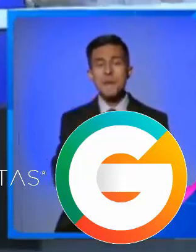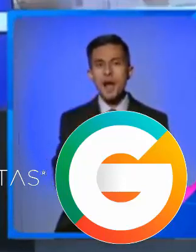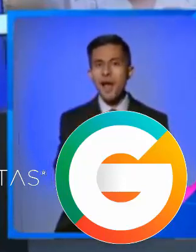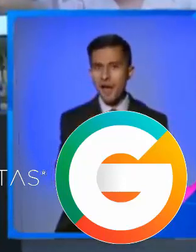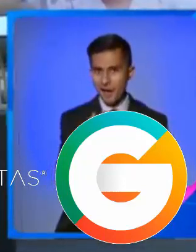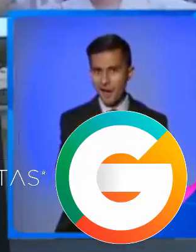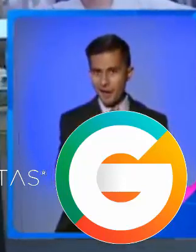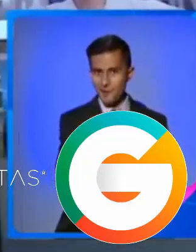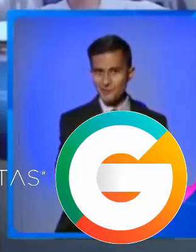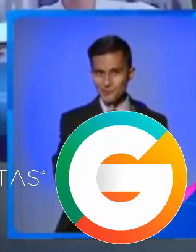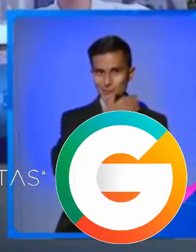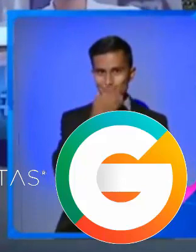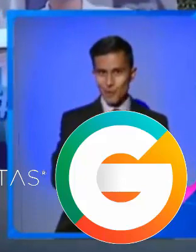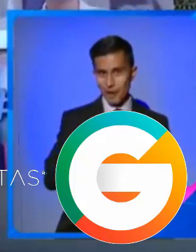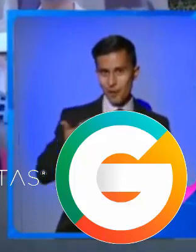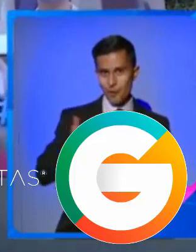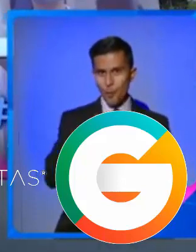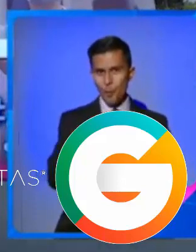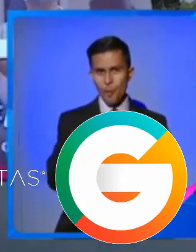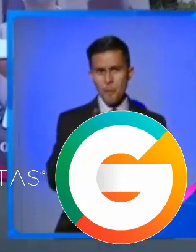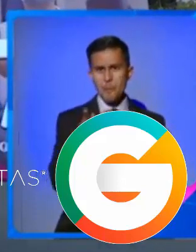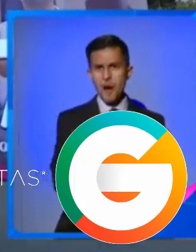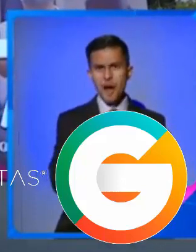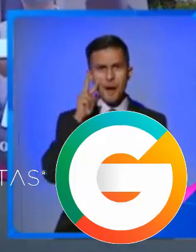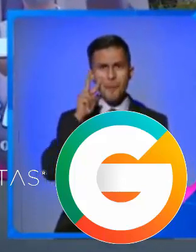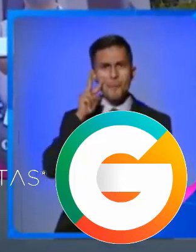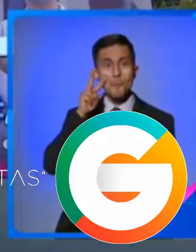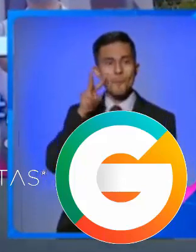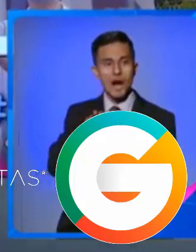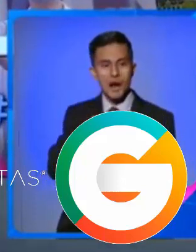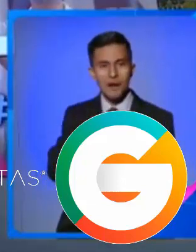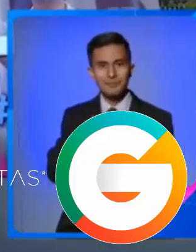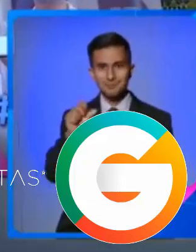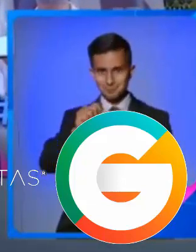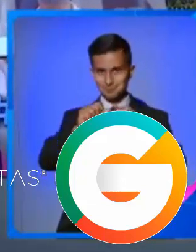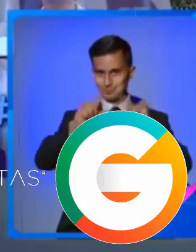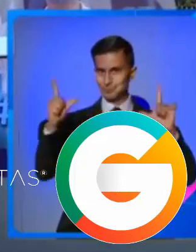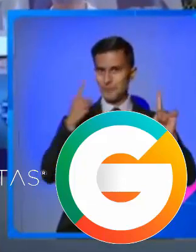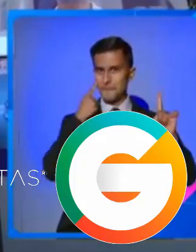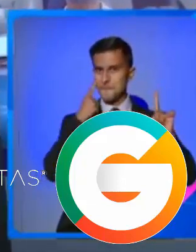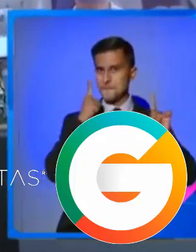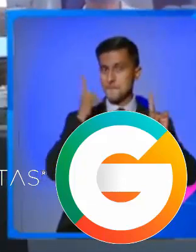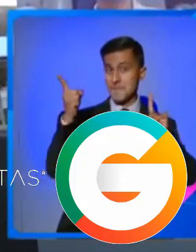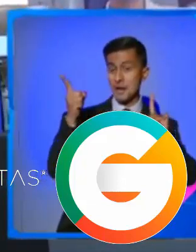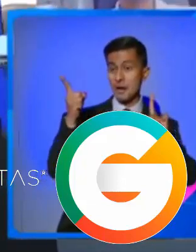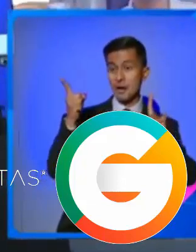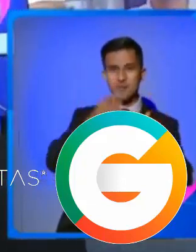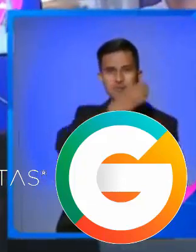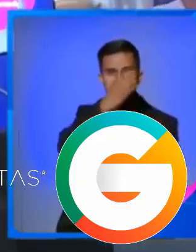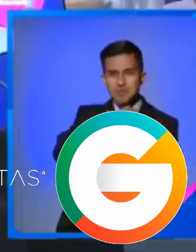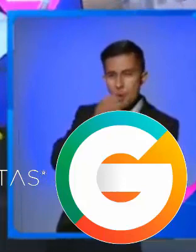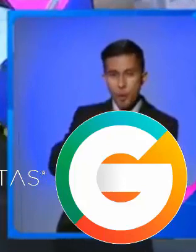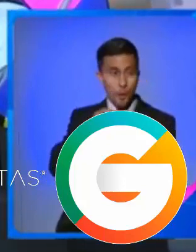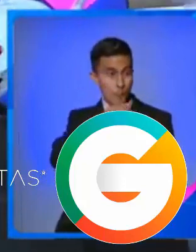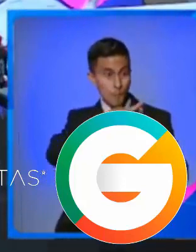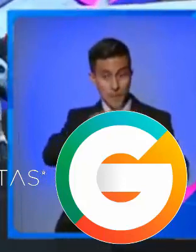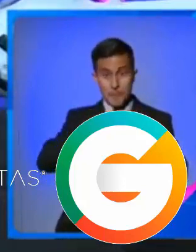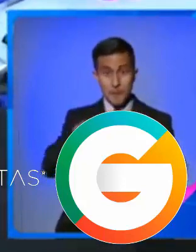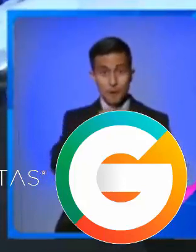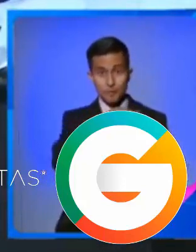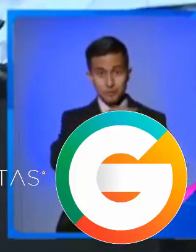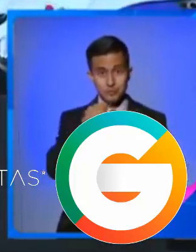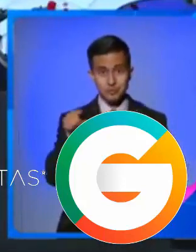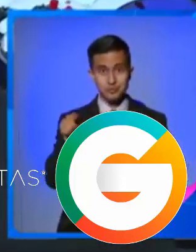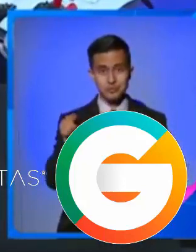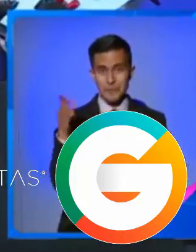ciudades de Guanajuato. Quiero que les mostremos en la pantalla algunas de estas ciudades de las que ustedes provienen, desde las que